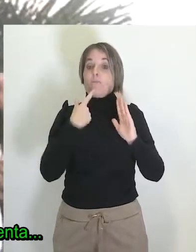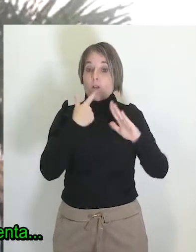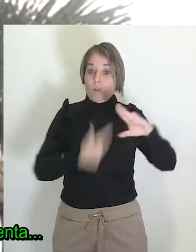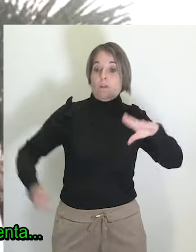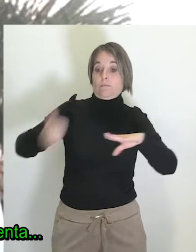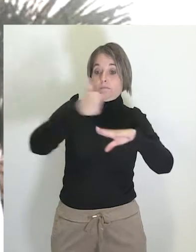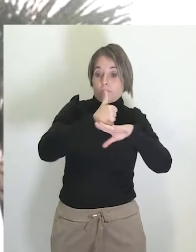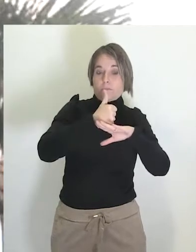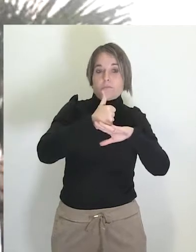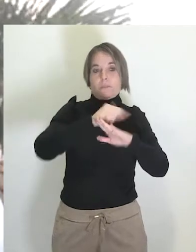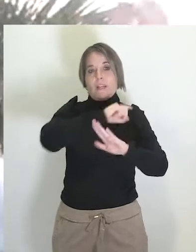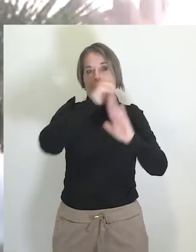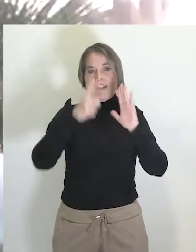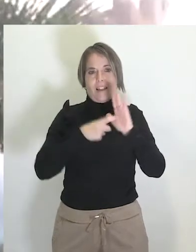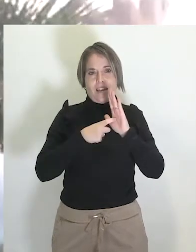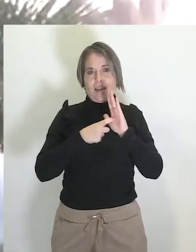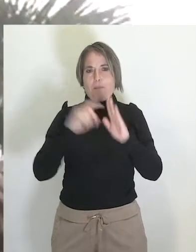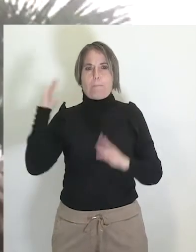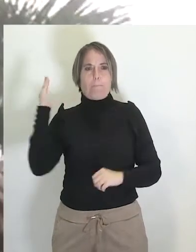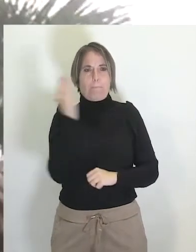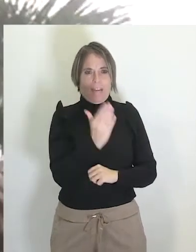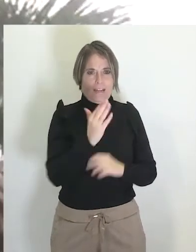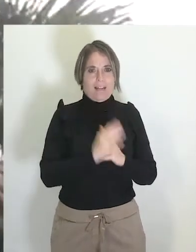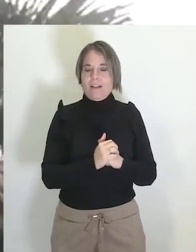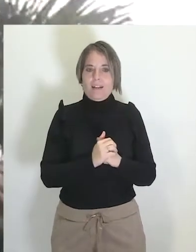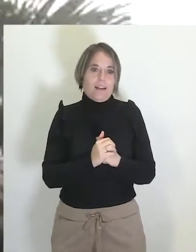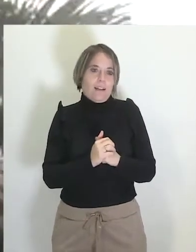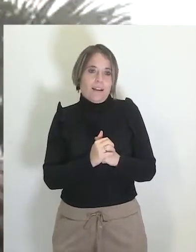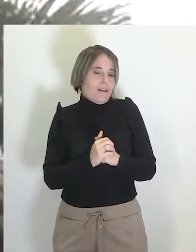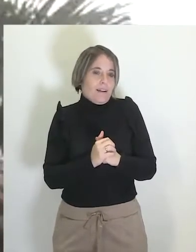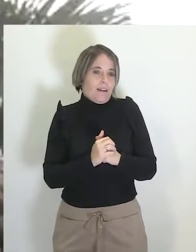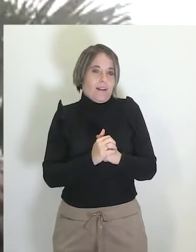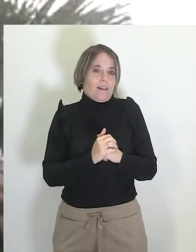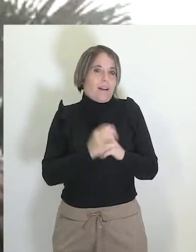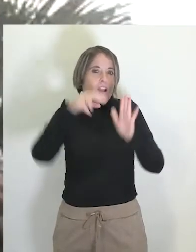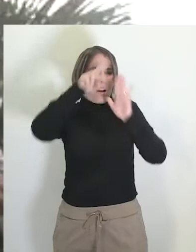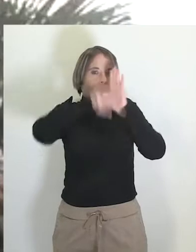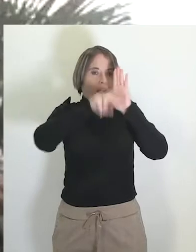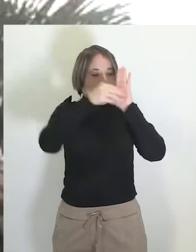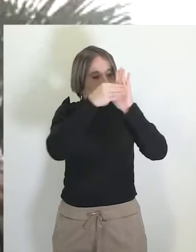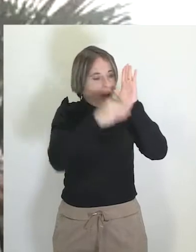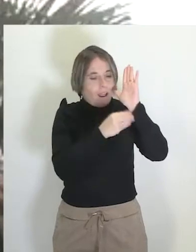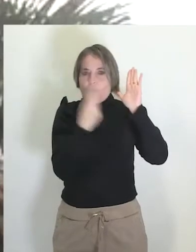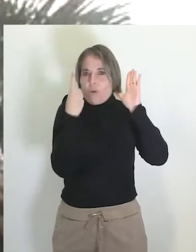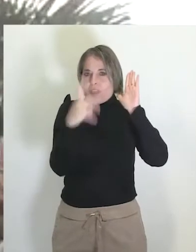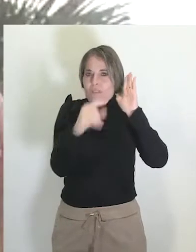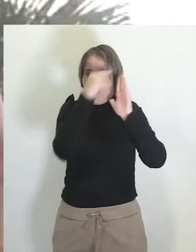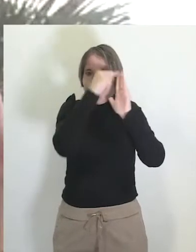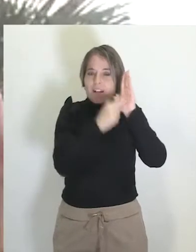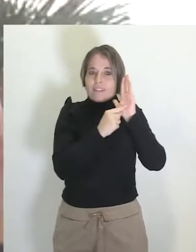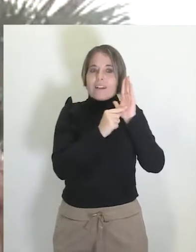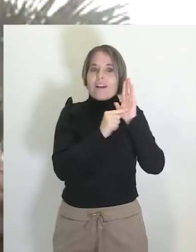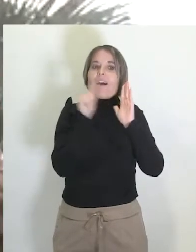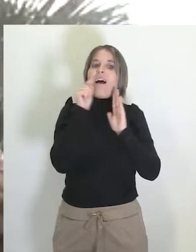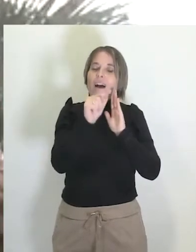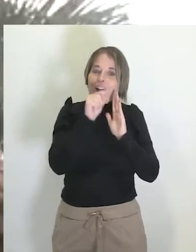el Ejecutivo la reglamenta, bueno, esta es una ley de carácter penal, no tenía que tener ninguna reglamentación. Entonces,